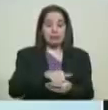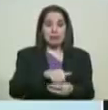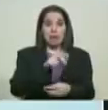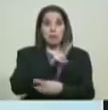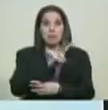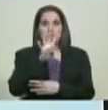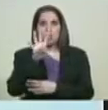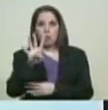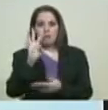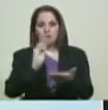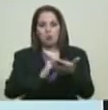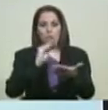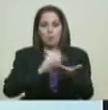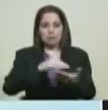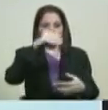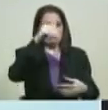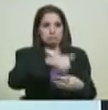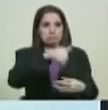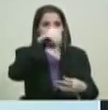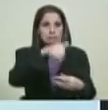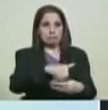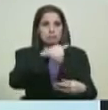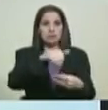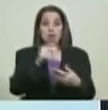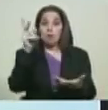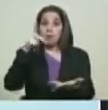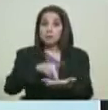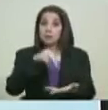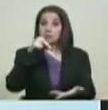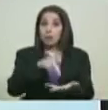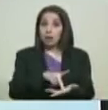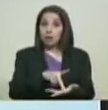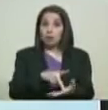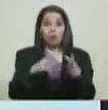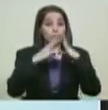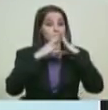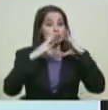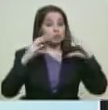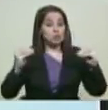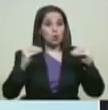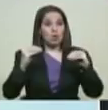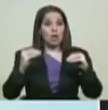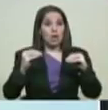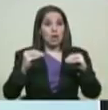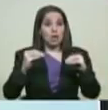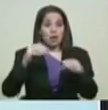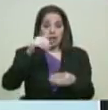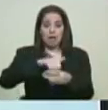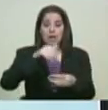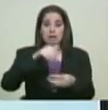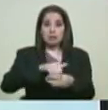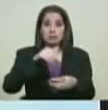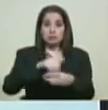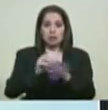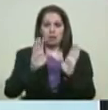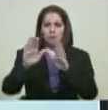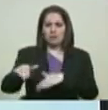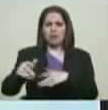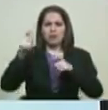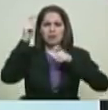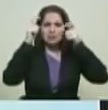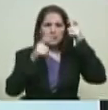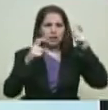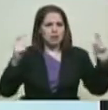elecciones, habiendo participado en todas las elecciones presidenciales, apoyando al comandante Chávez en la